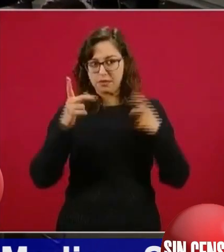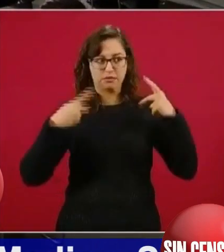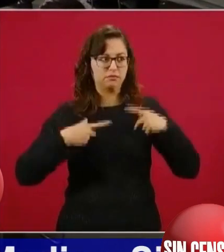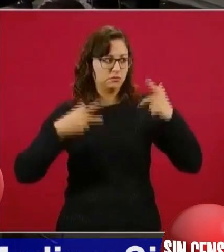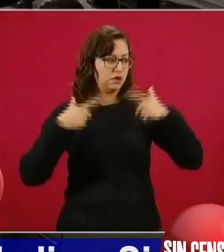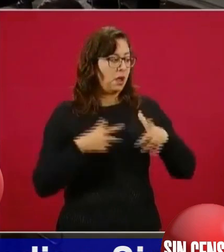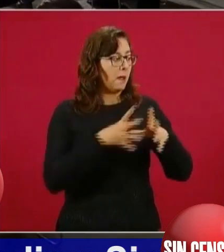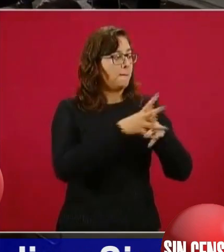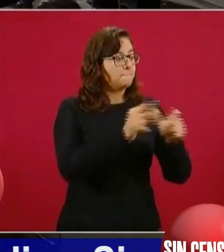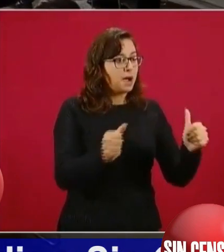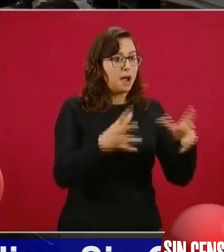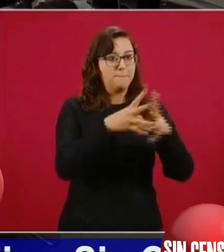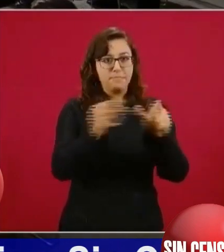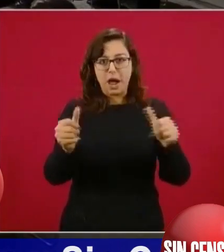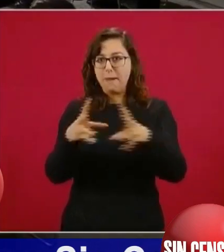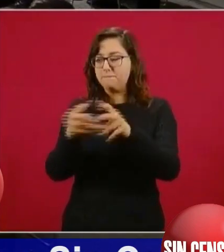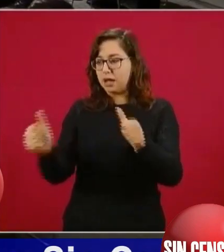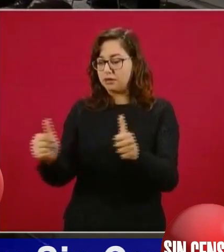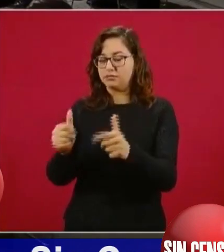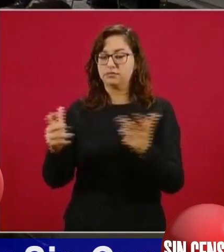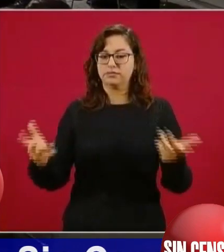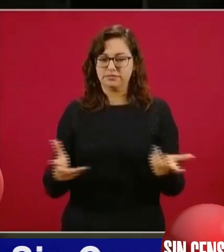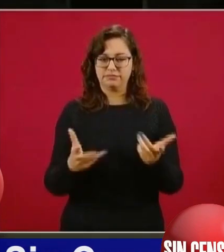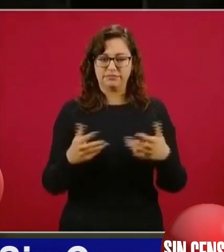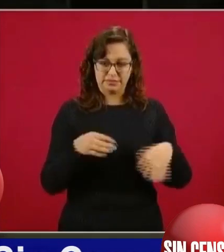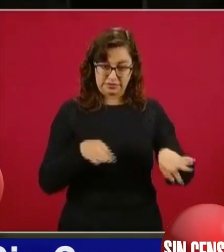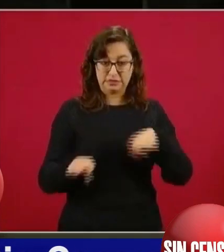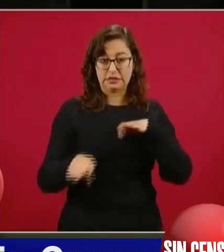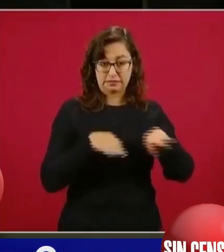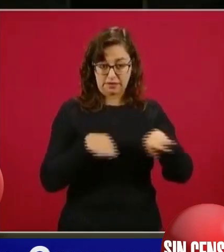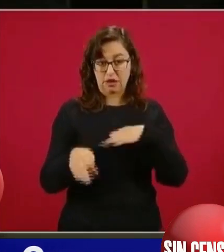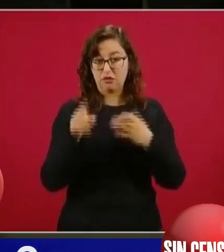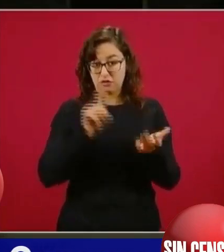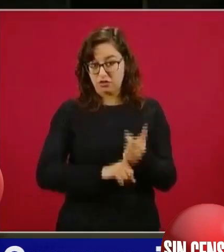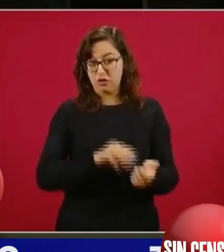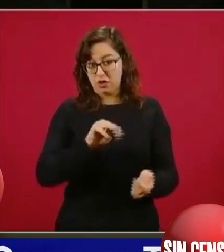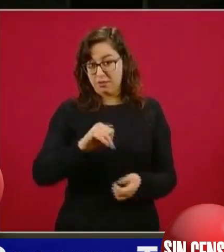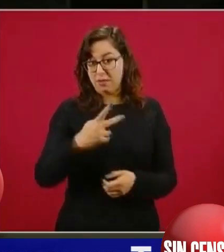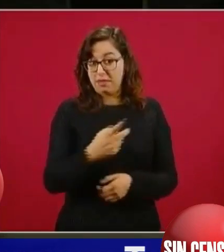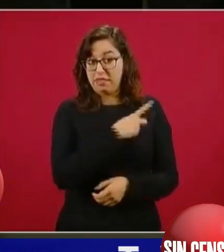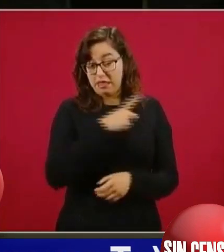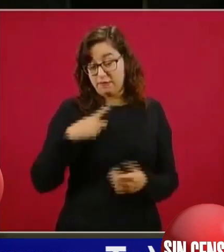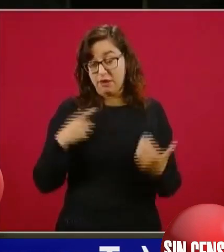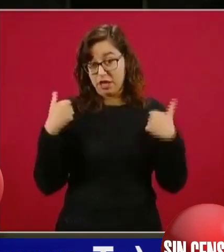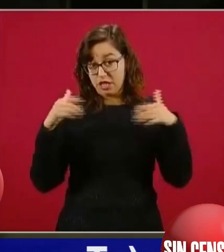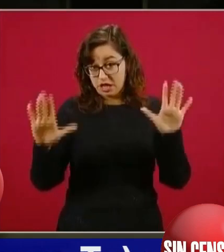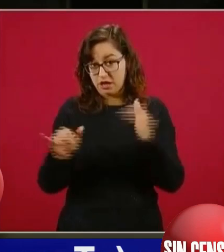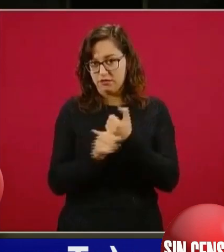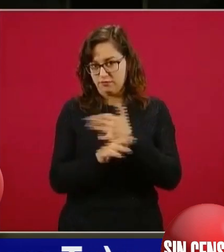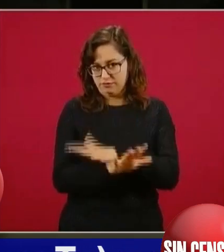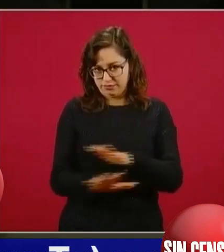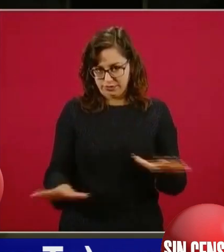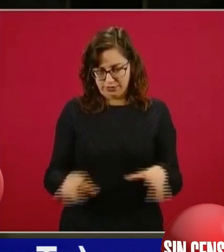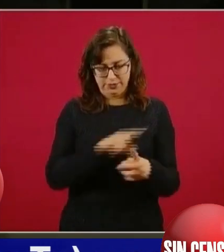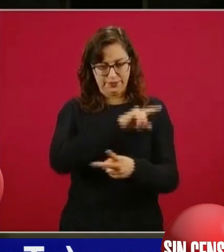el país para el trabajo que desempeña esta Fiscalía. Lo mismo